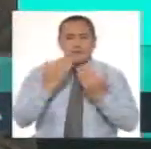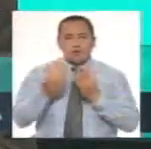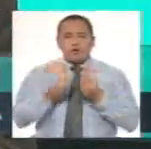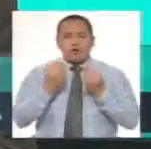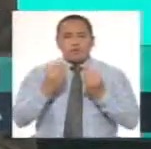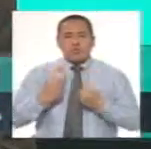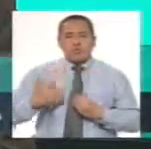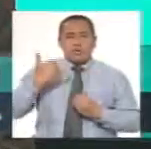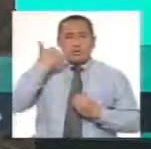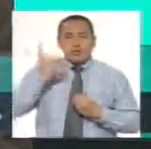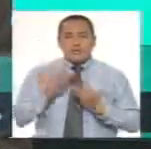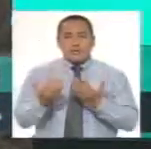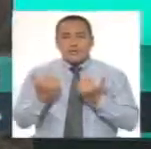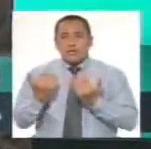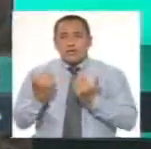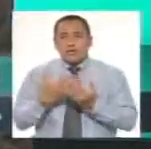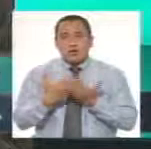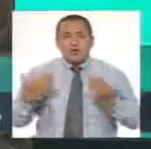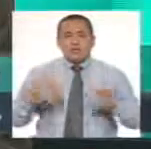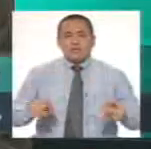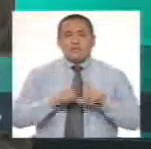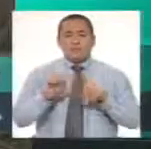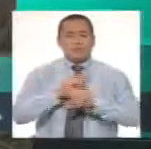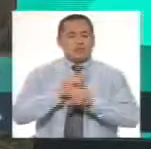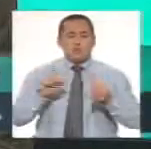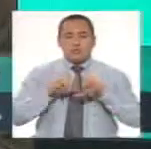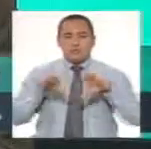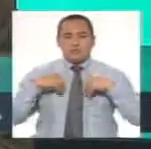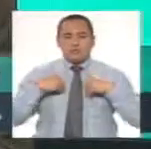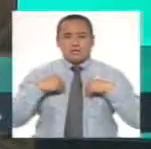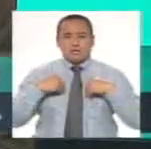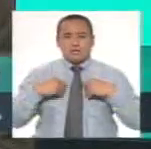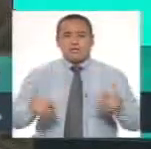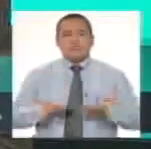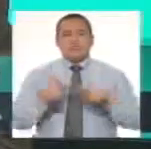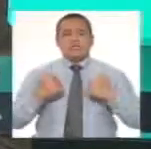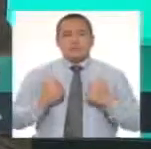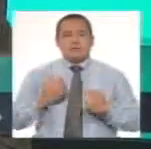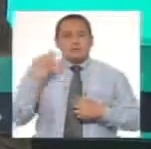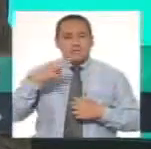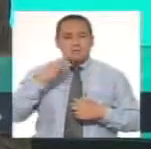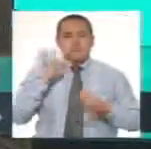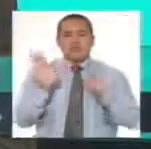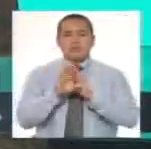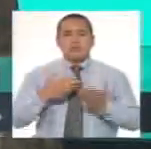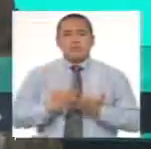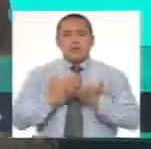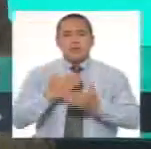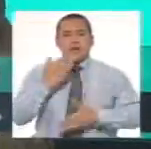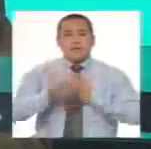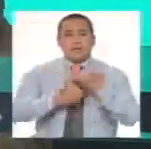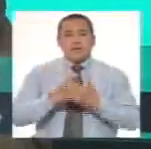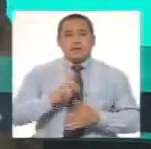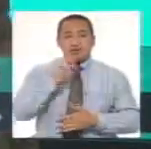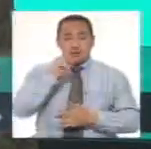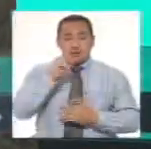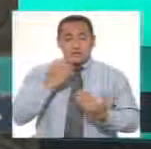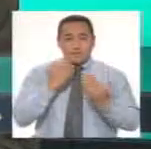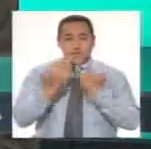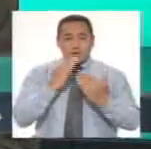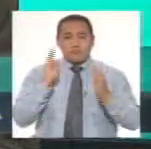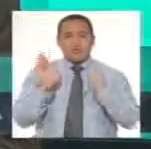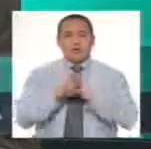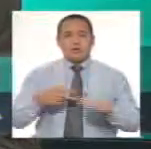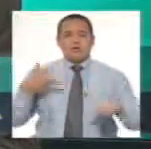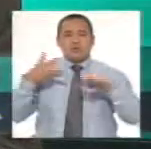de, digamos, de productos que no están permitidos, ¿no? Pero lo que tenemos que hacer es siempre ser proactivos y una de las formas va a ser